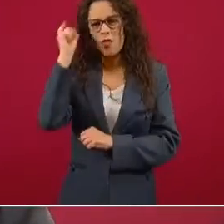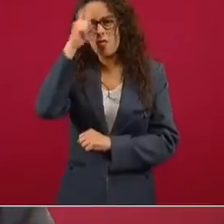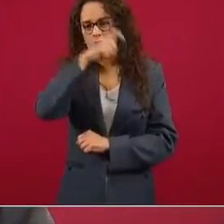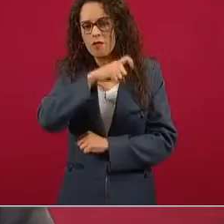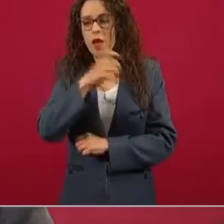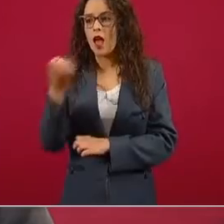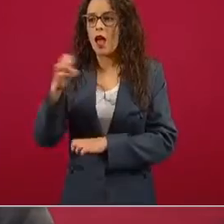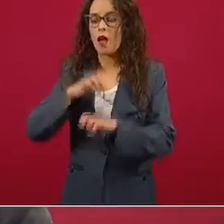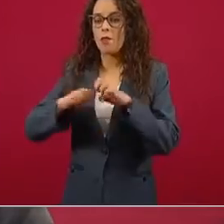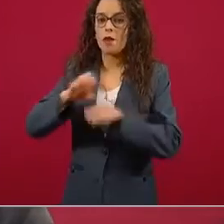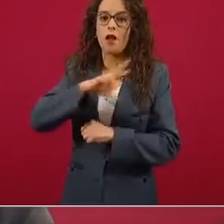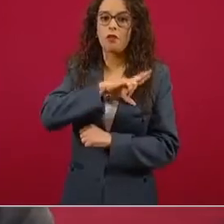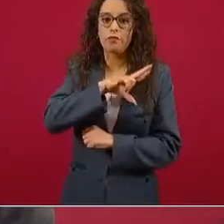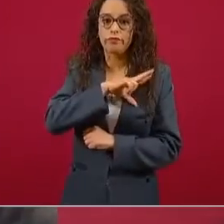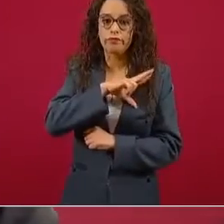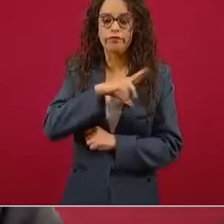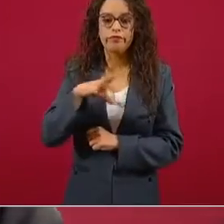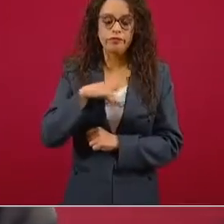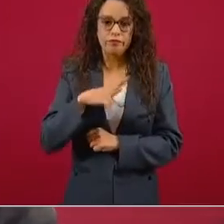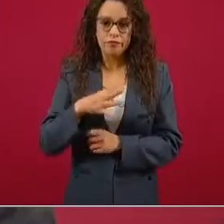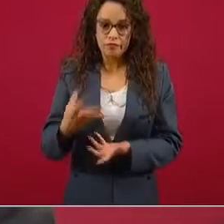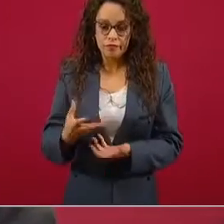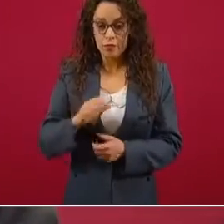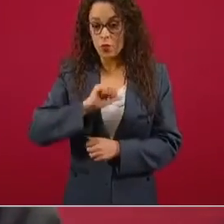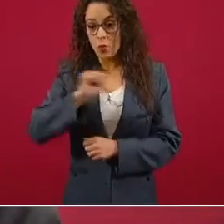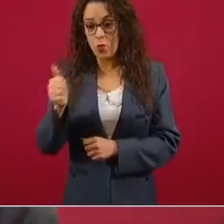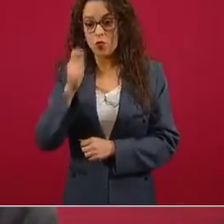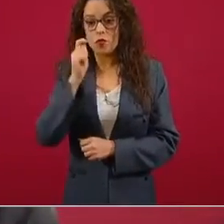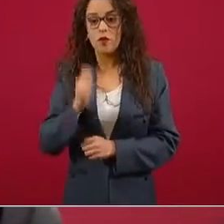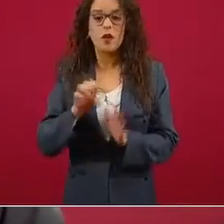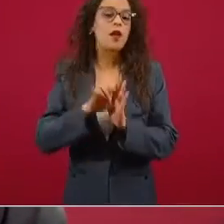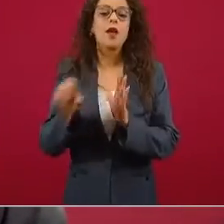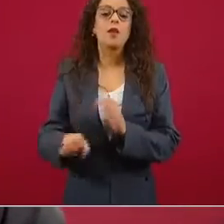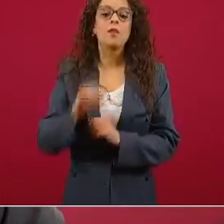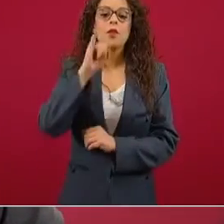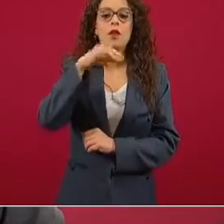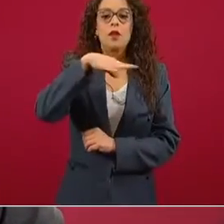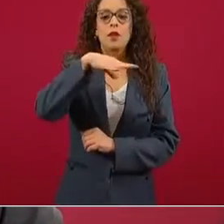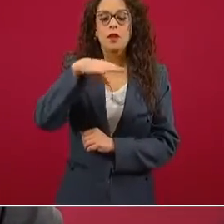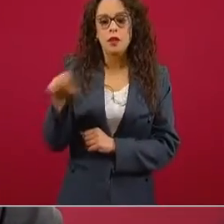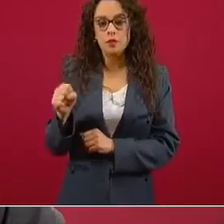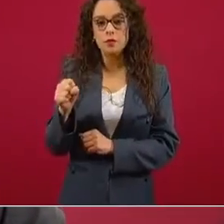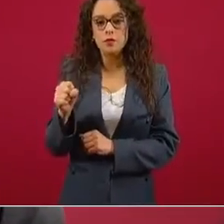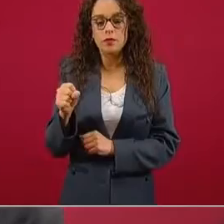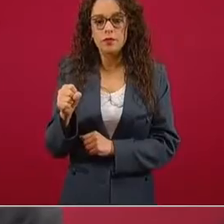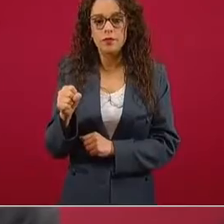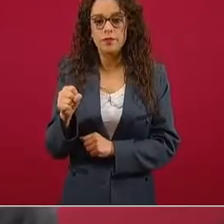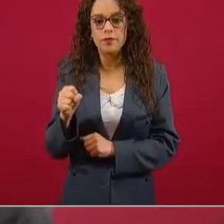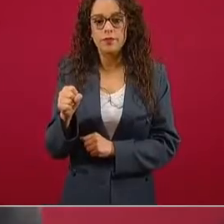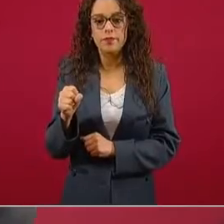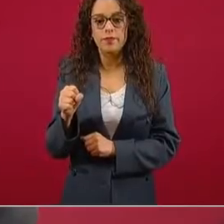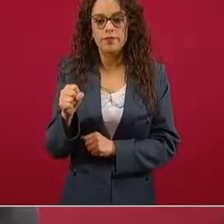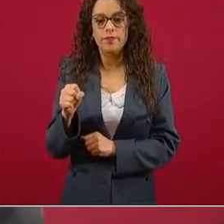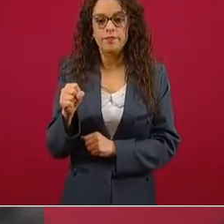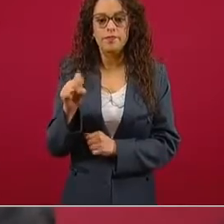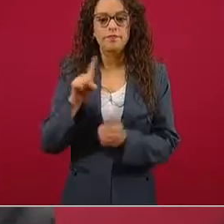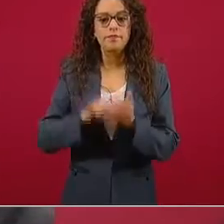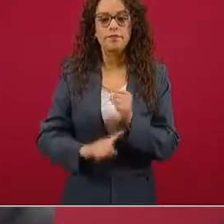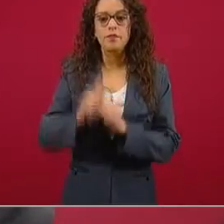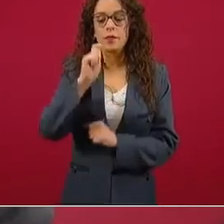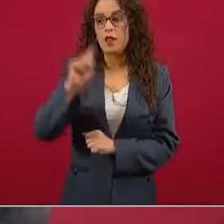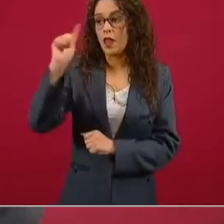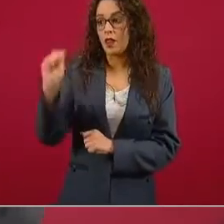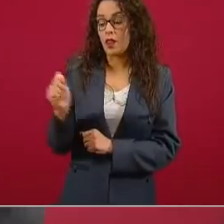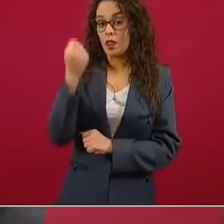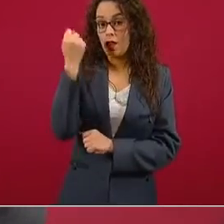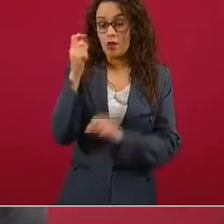empresas privadas, otras situaciones, en el caso del Seguro Social, en donde sistemas